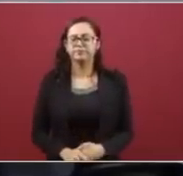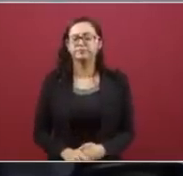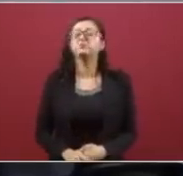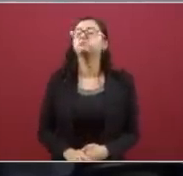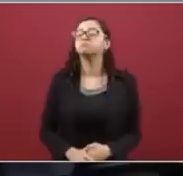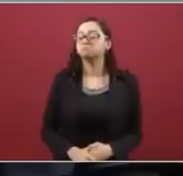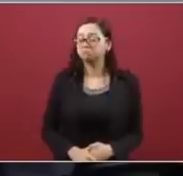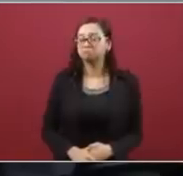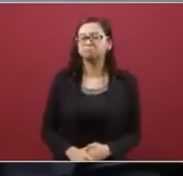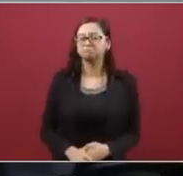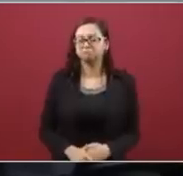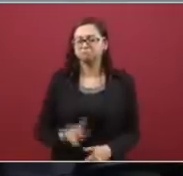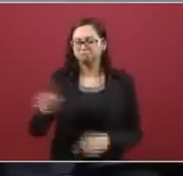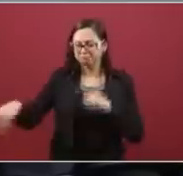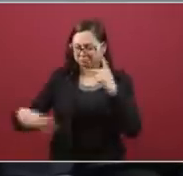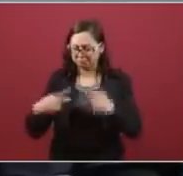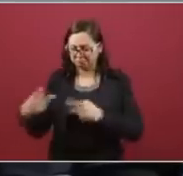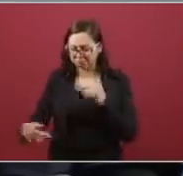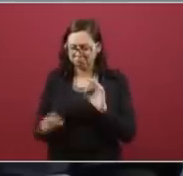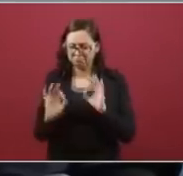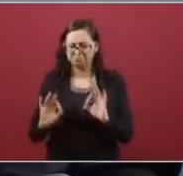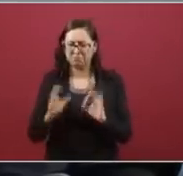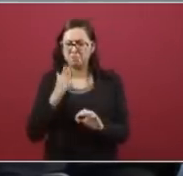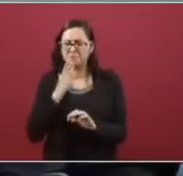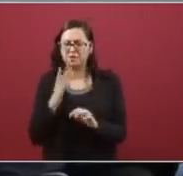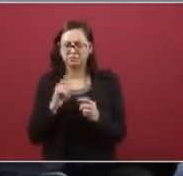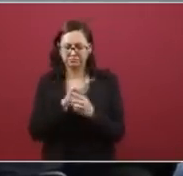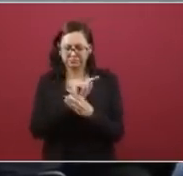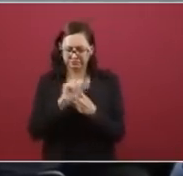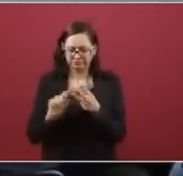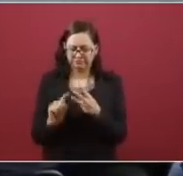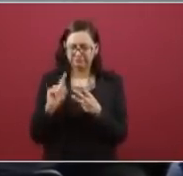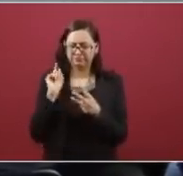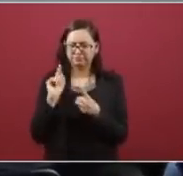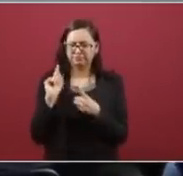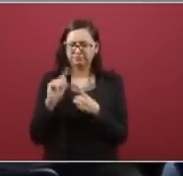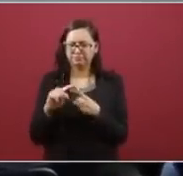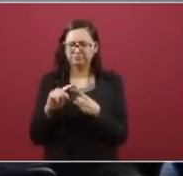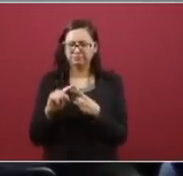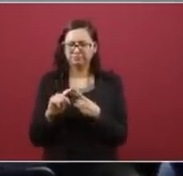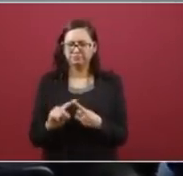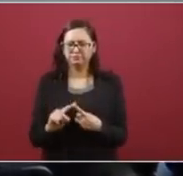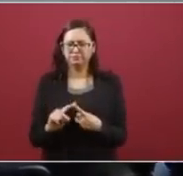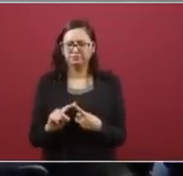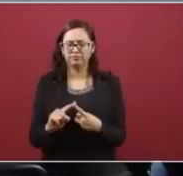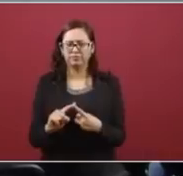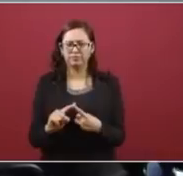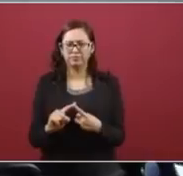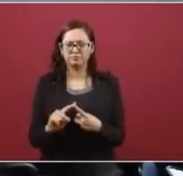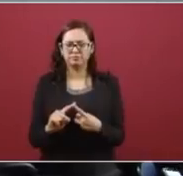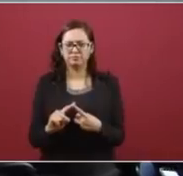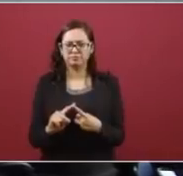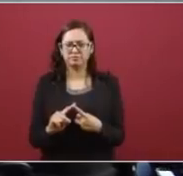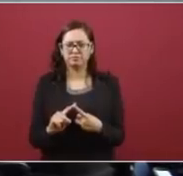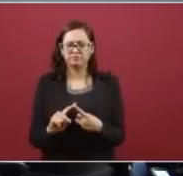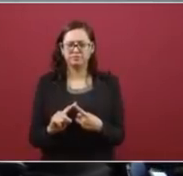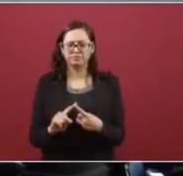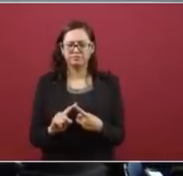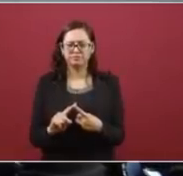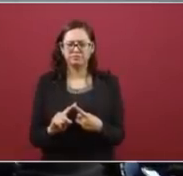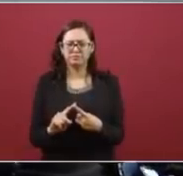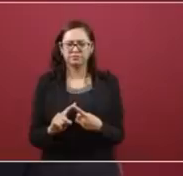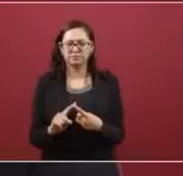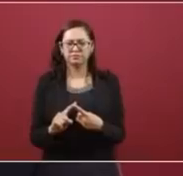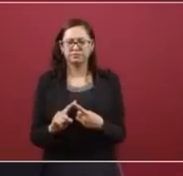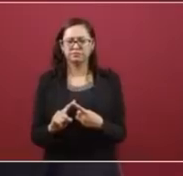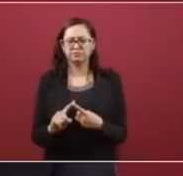preguntas. Eh, primero eh decirles que ya estamos